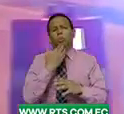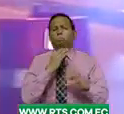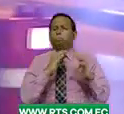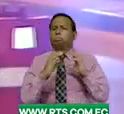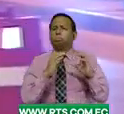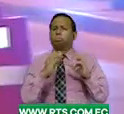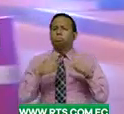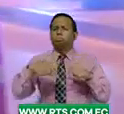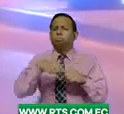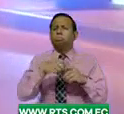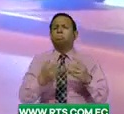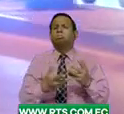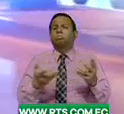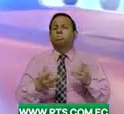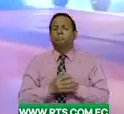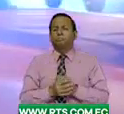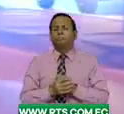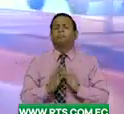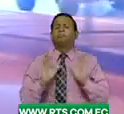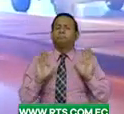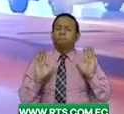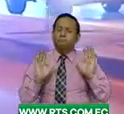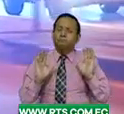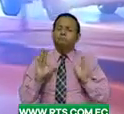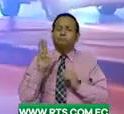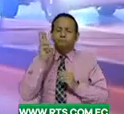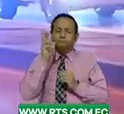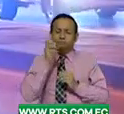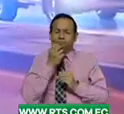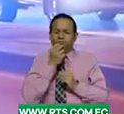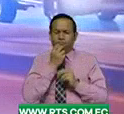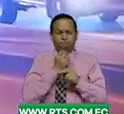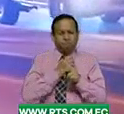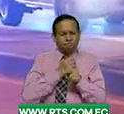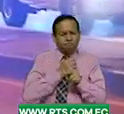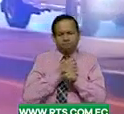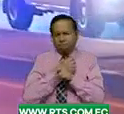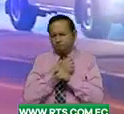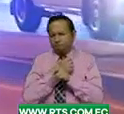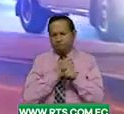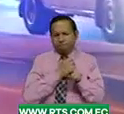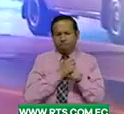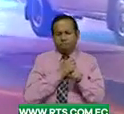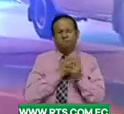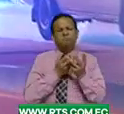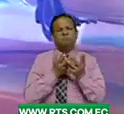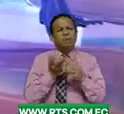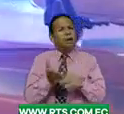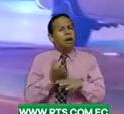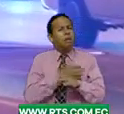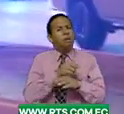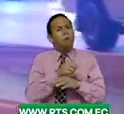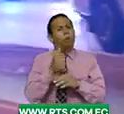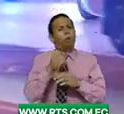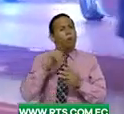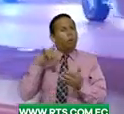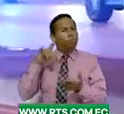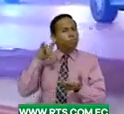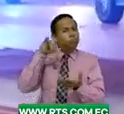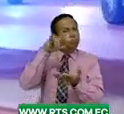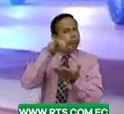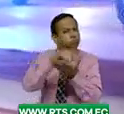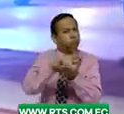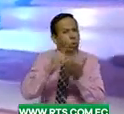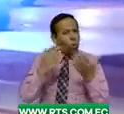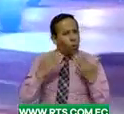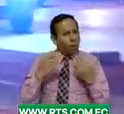están tratando de determinar si eso tendría o no relación con un hecho que se ha presentado en el aeropuerto José Joaquín de